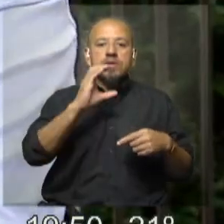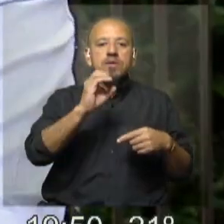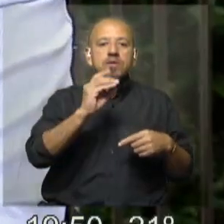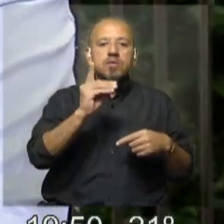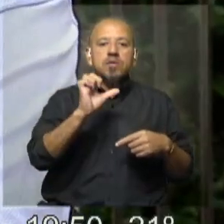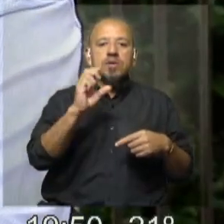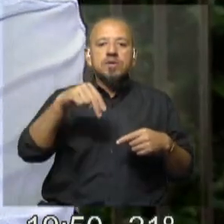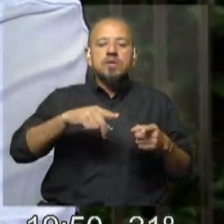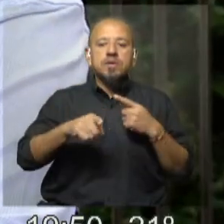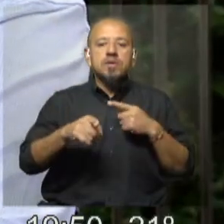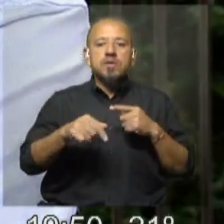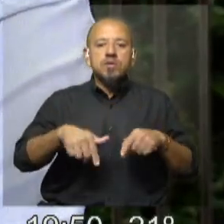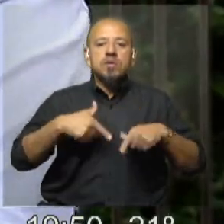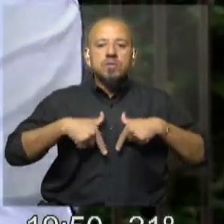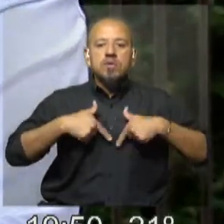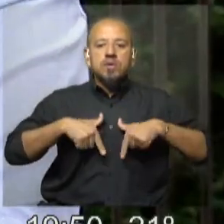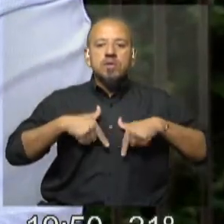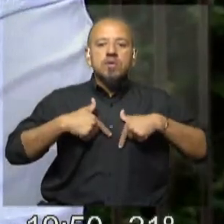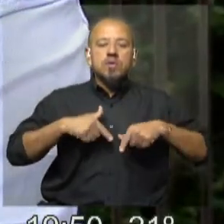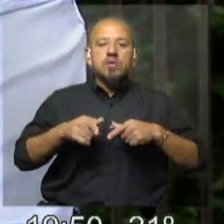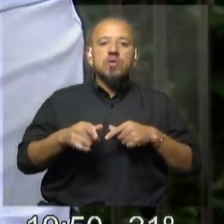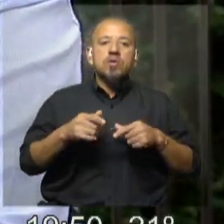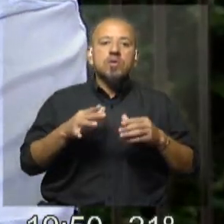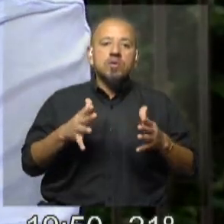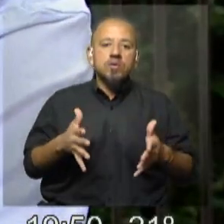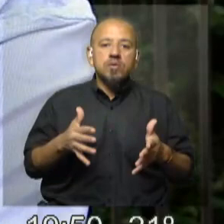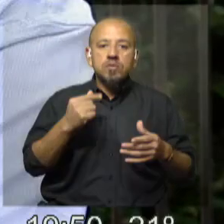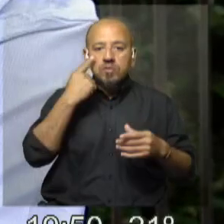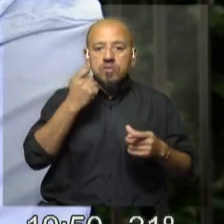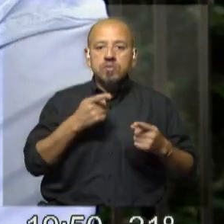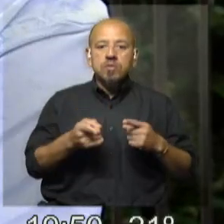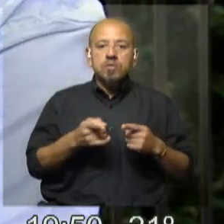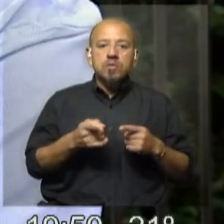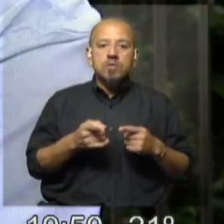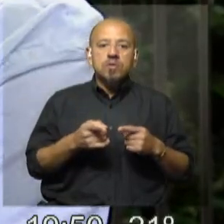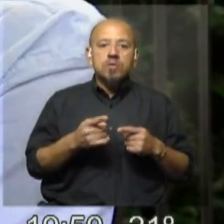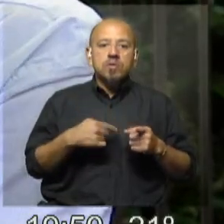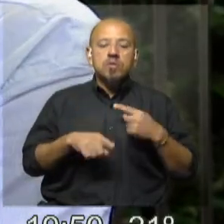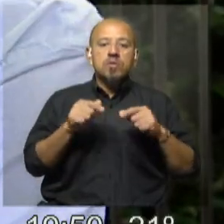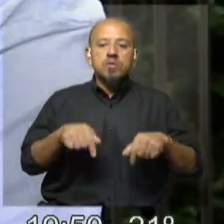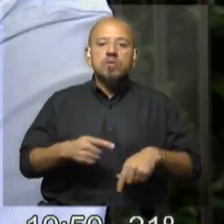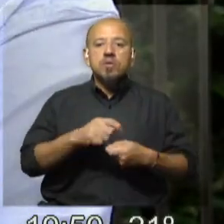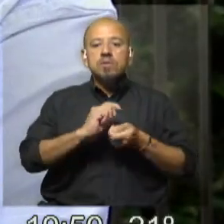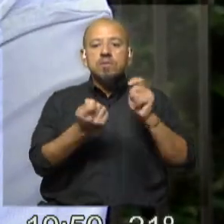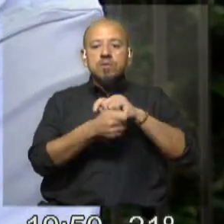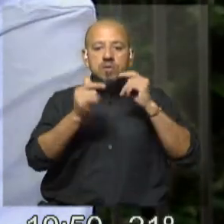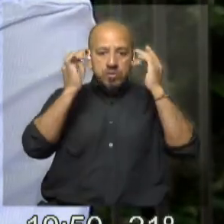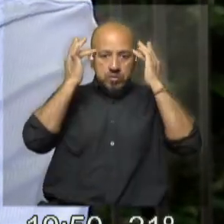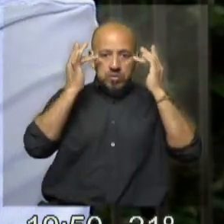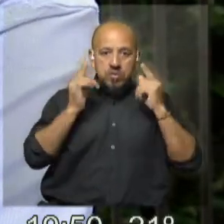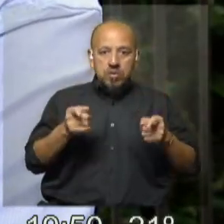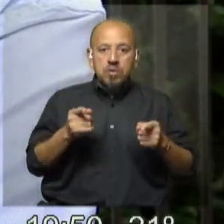ministro. Lo que veíamos es bueno que, bueno, por ejemplo, ante la construcción de la transformación educativa, la necesidad